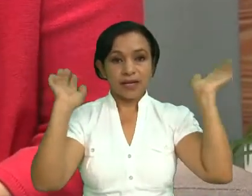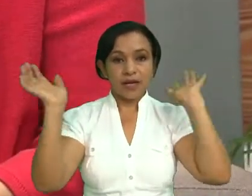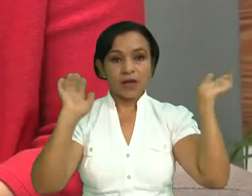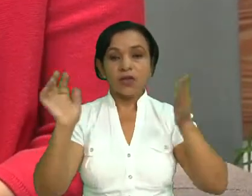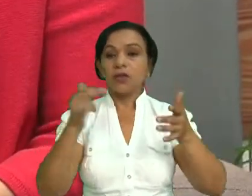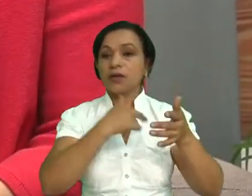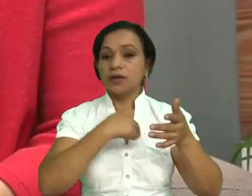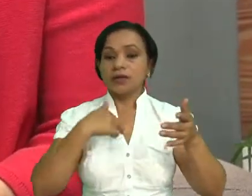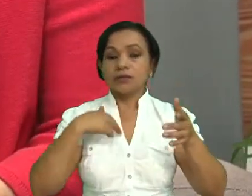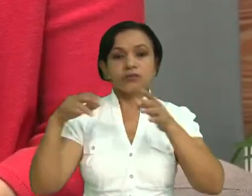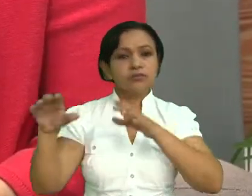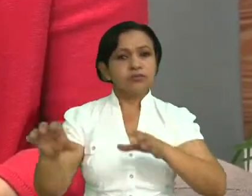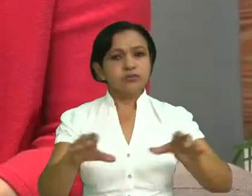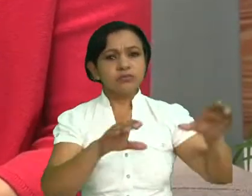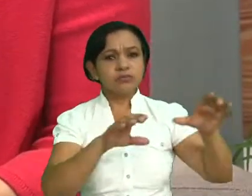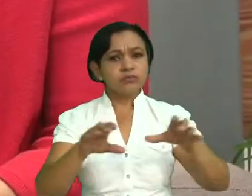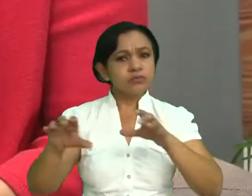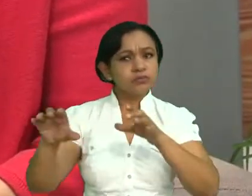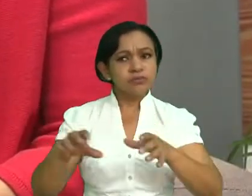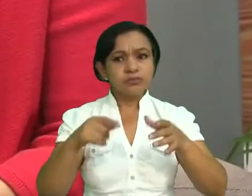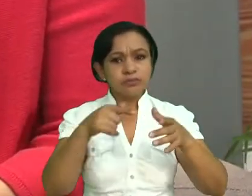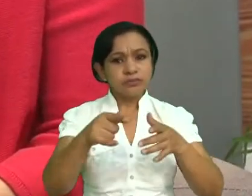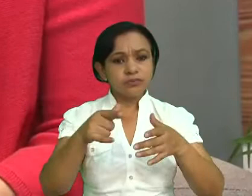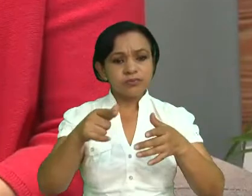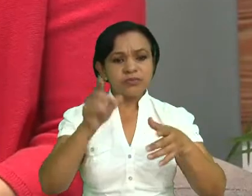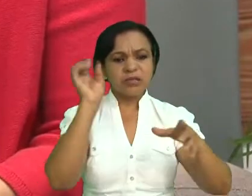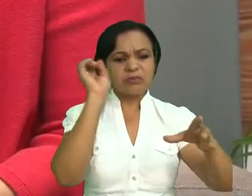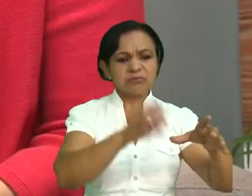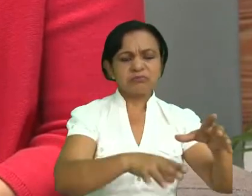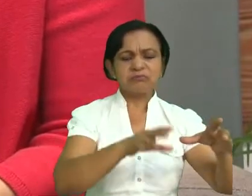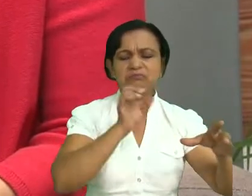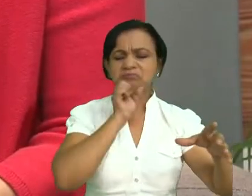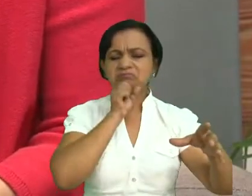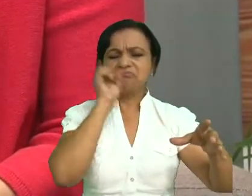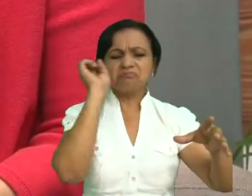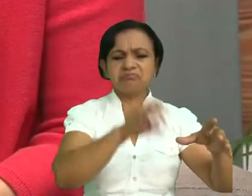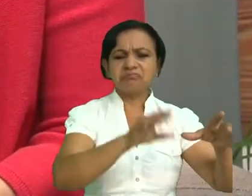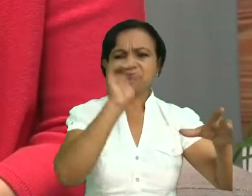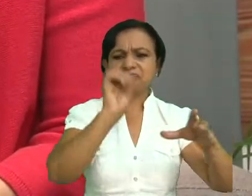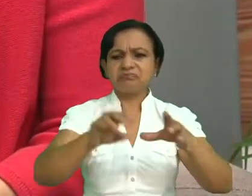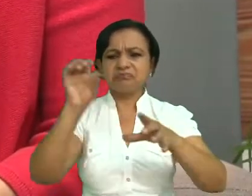las jornadas permanentes del Plan Calache, por ejemplo, donde sacamos ahí